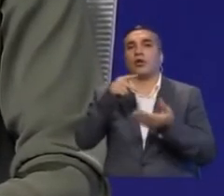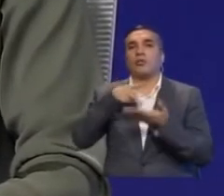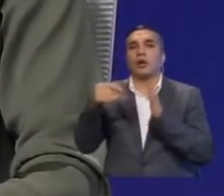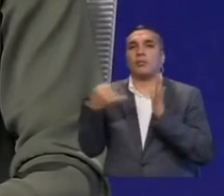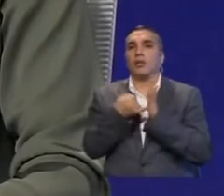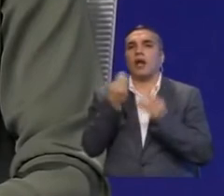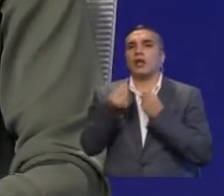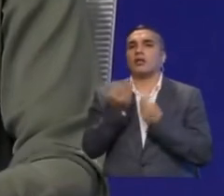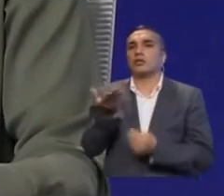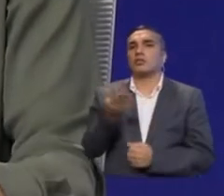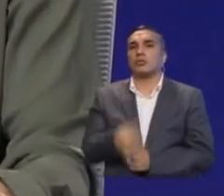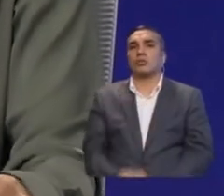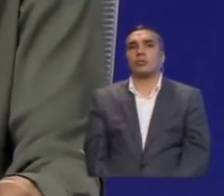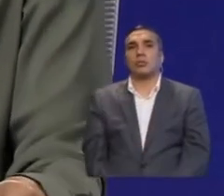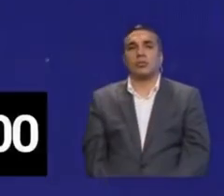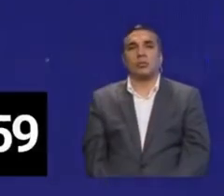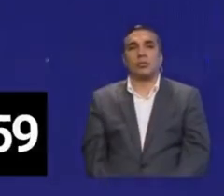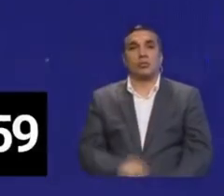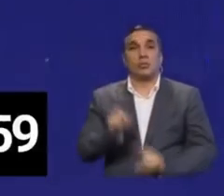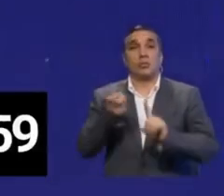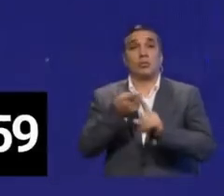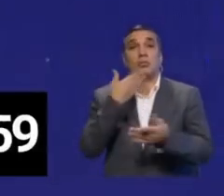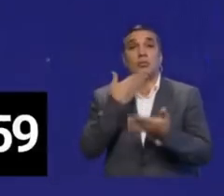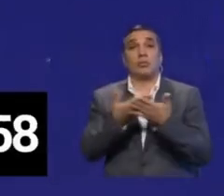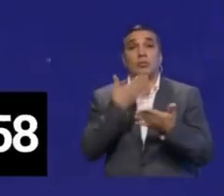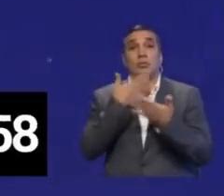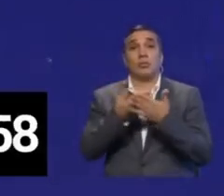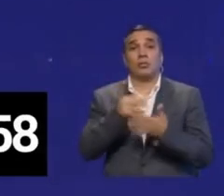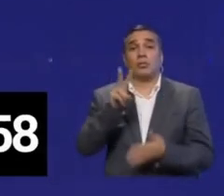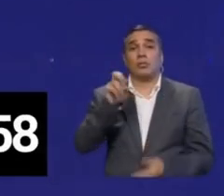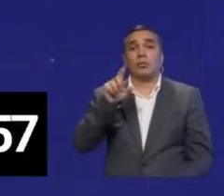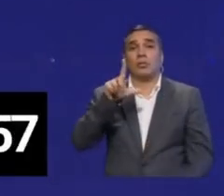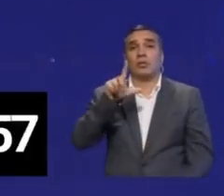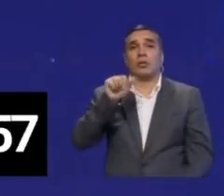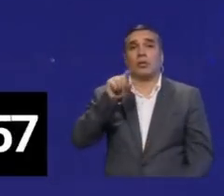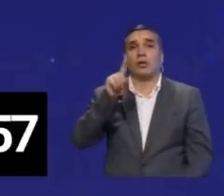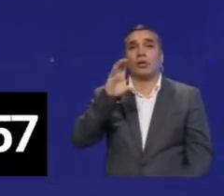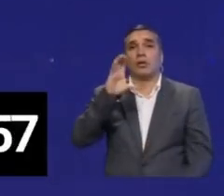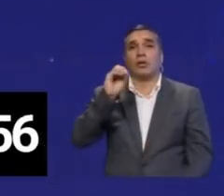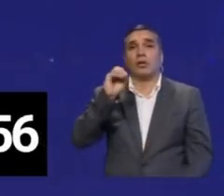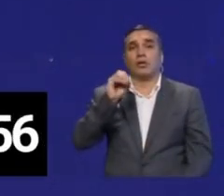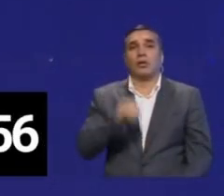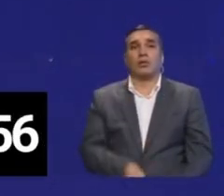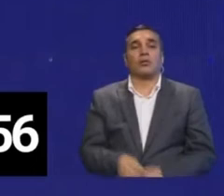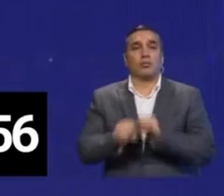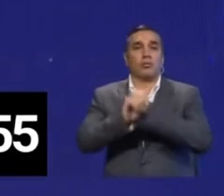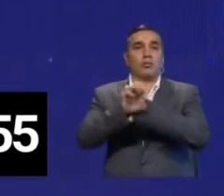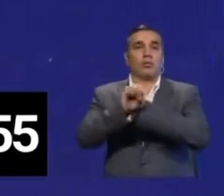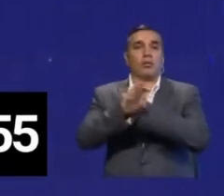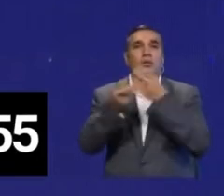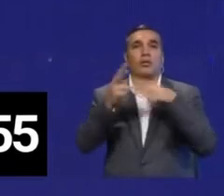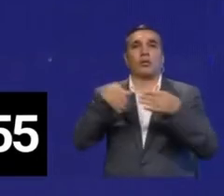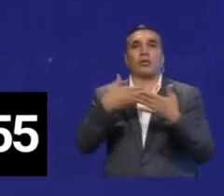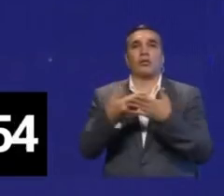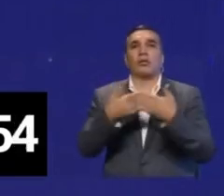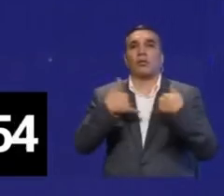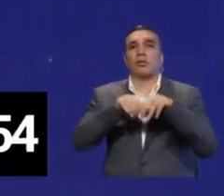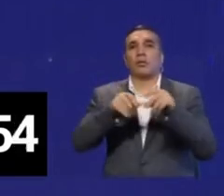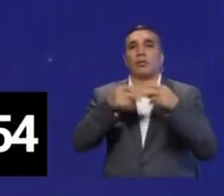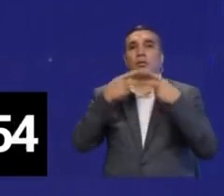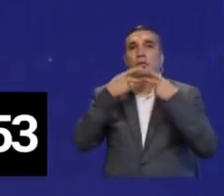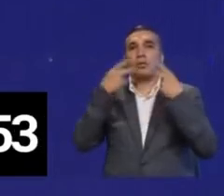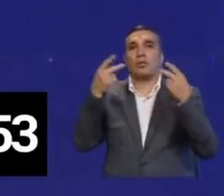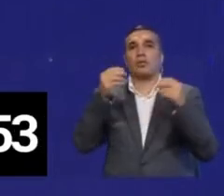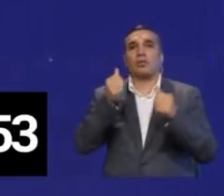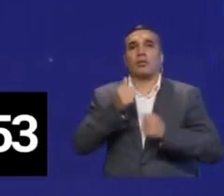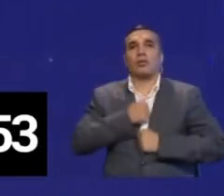tributaria? Bueno, primero agradecer a Juan Fernando por la propaganda y también comentar que todos pueden seguir la transmisión a través de